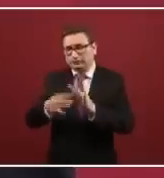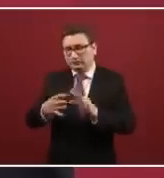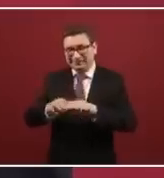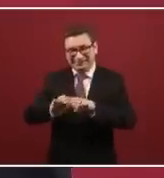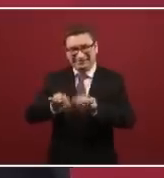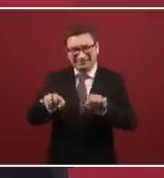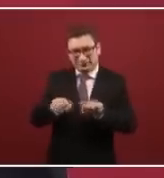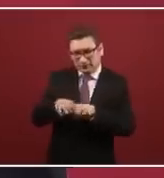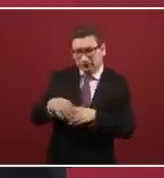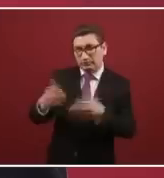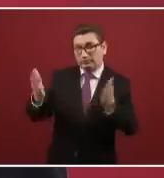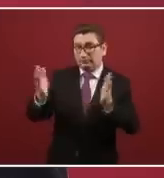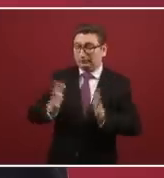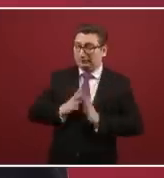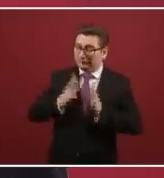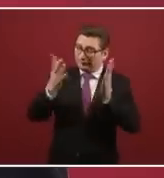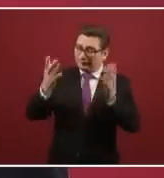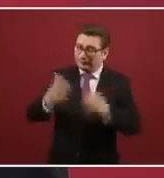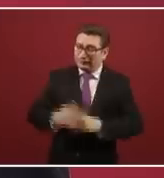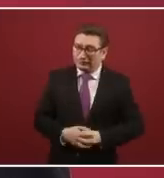casualidad.